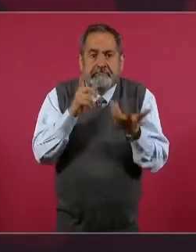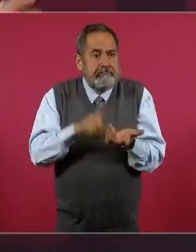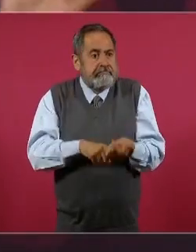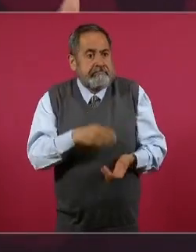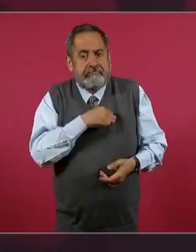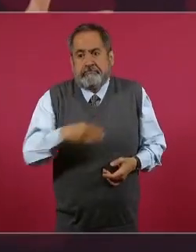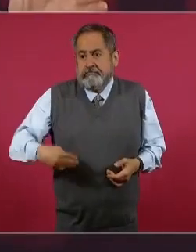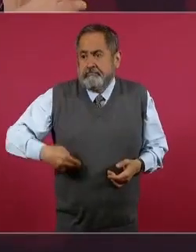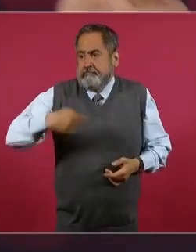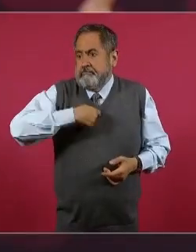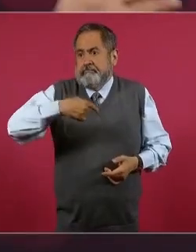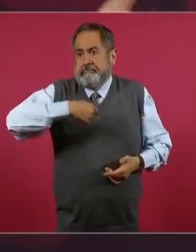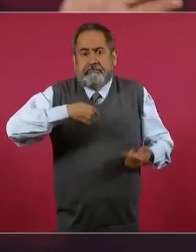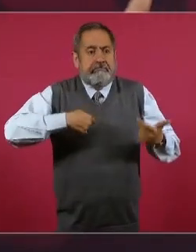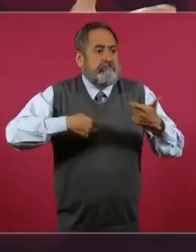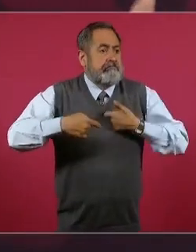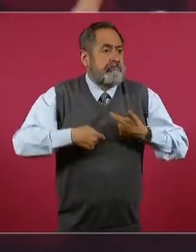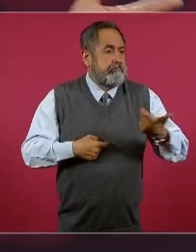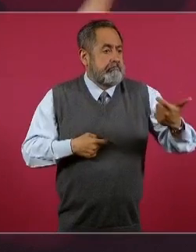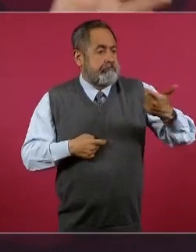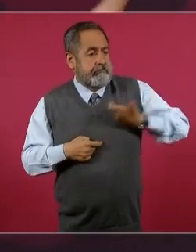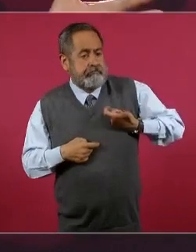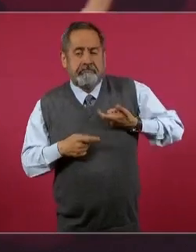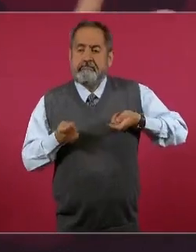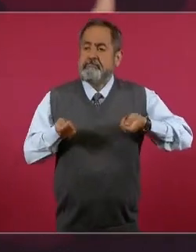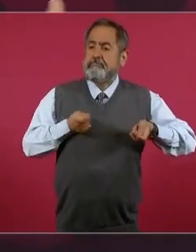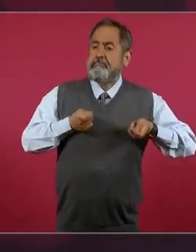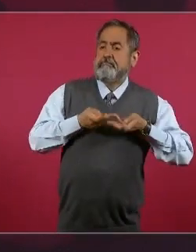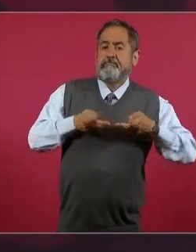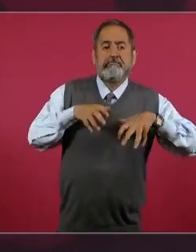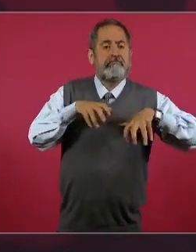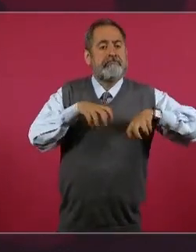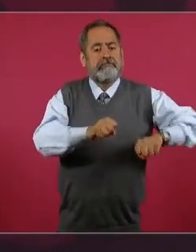porque no solo son sueldos